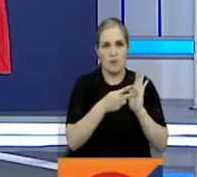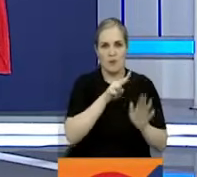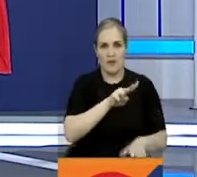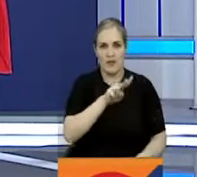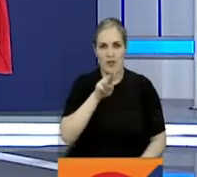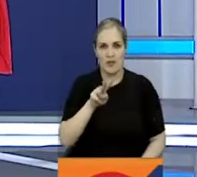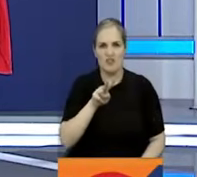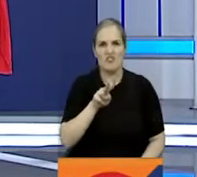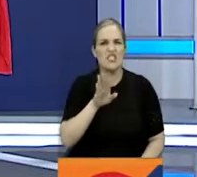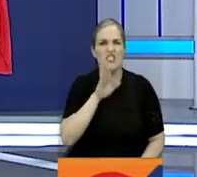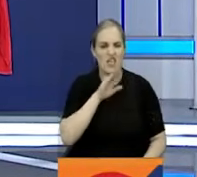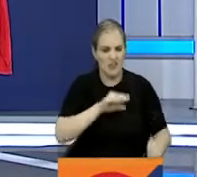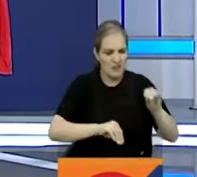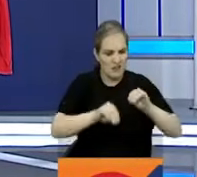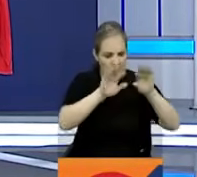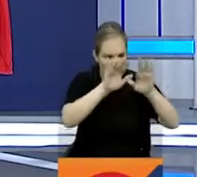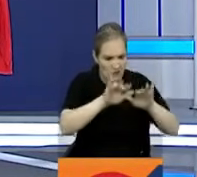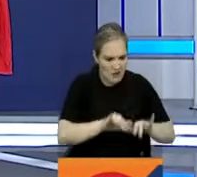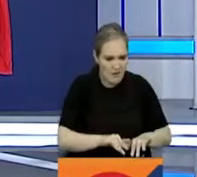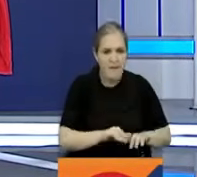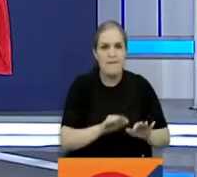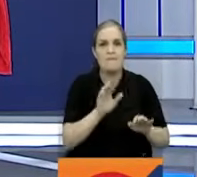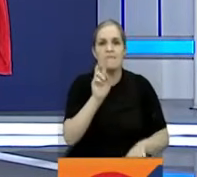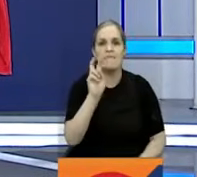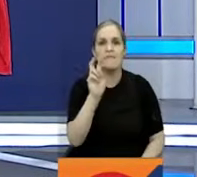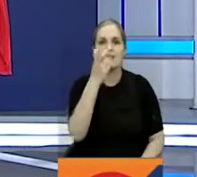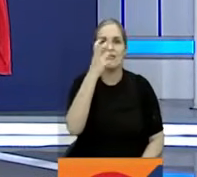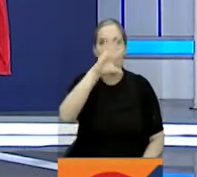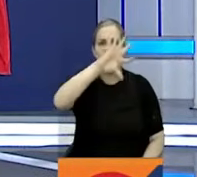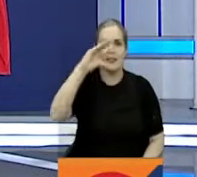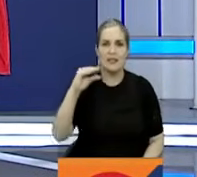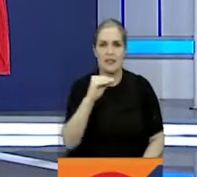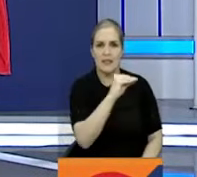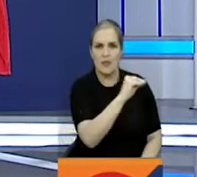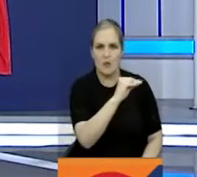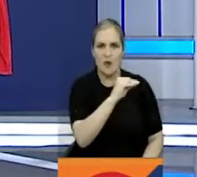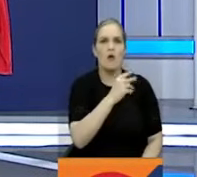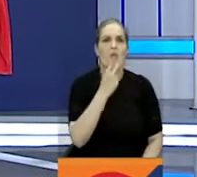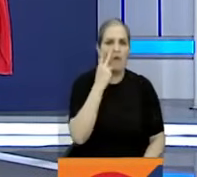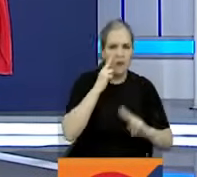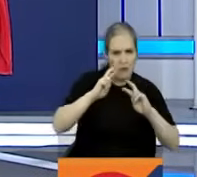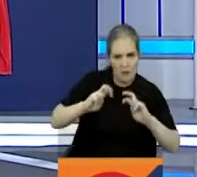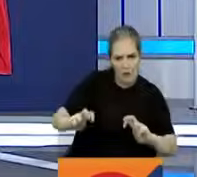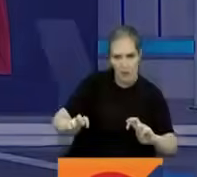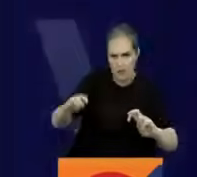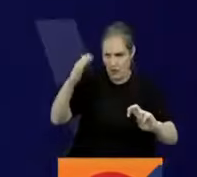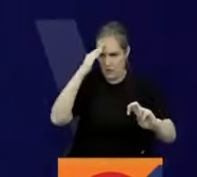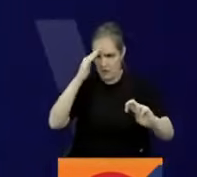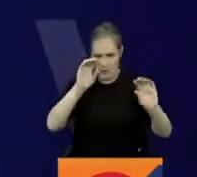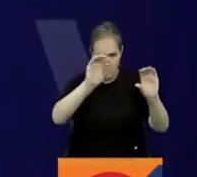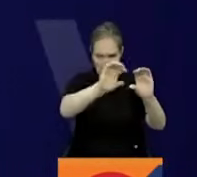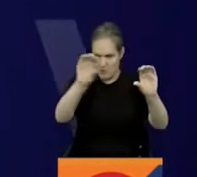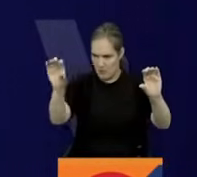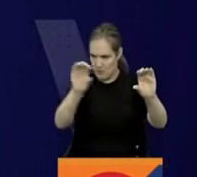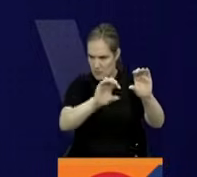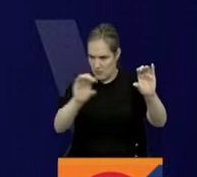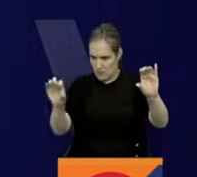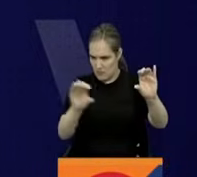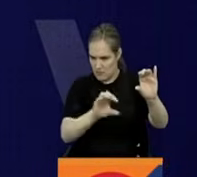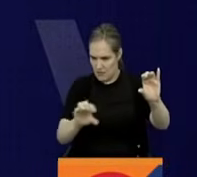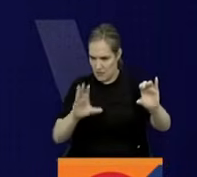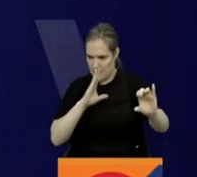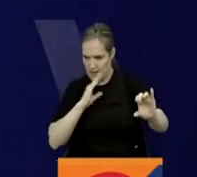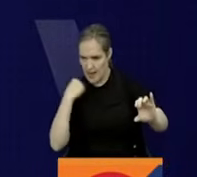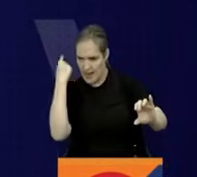fue elaborado por la Fiscalía de Quindío para reconstruir toda la estructura y el modus operandi de esta banda criminal. Allí,